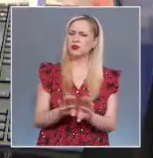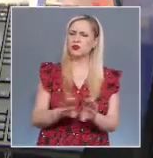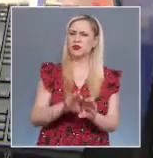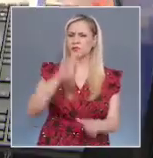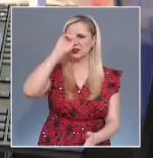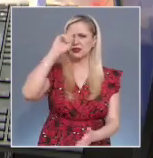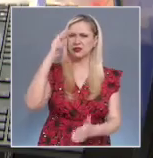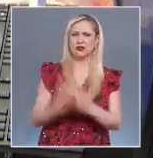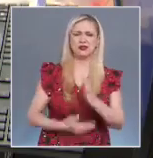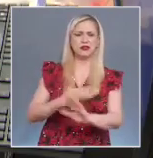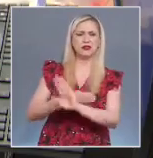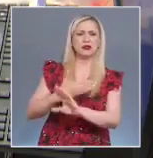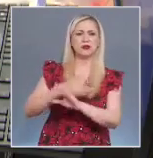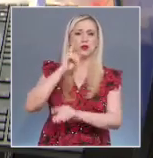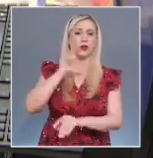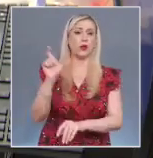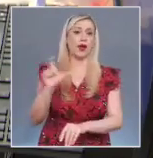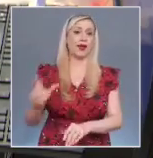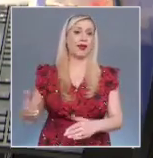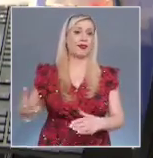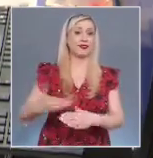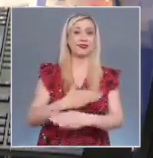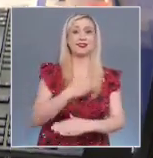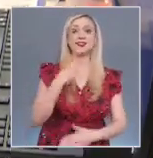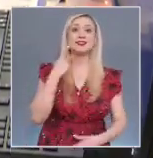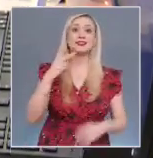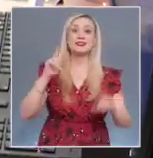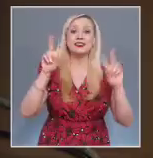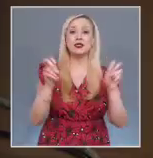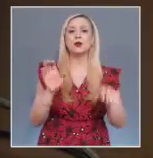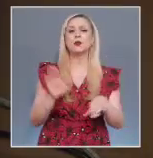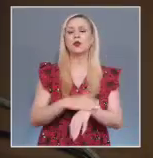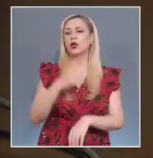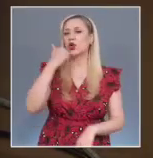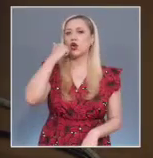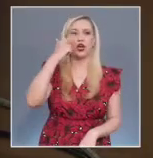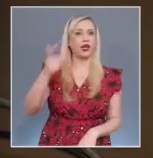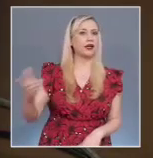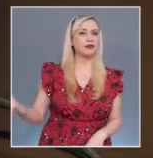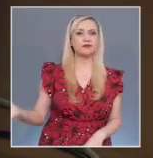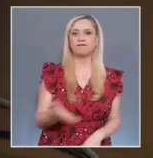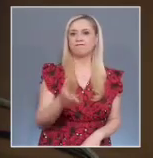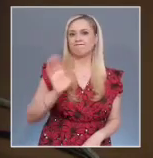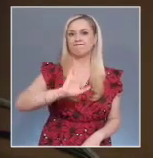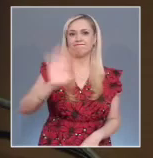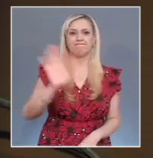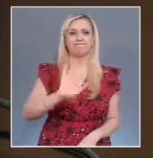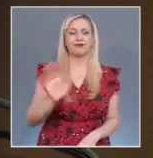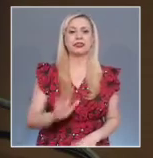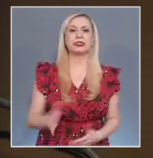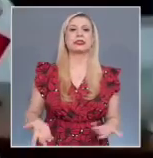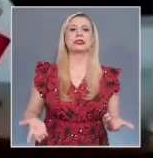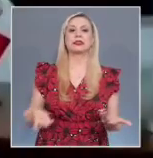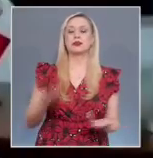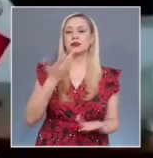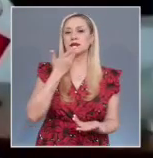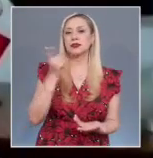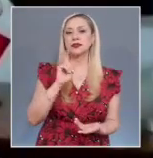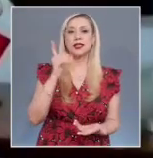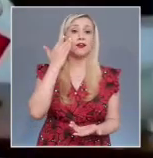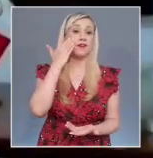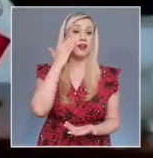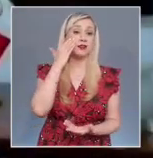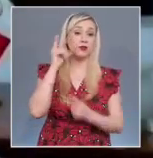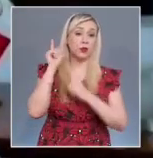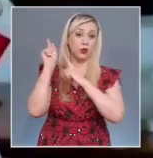aspiran a ocupar un cargo público se debe a su participación activa en las redes sociales, especialmente en Facebook. Cuando